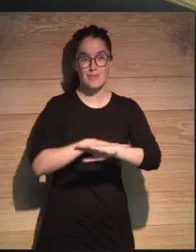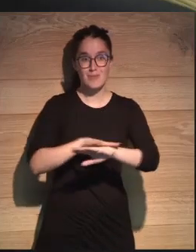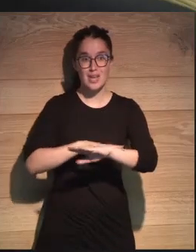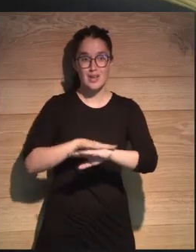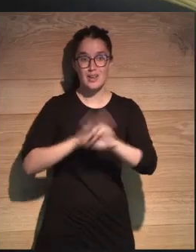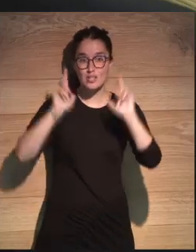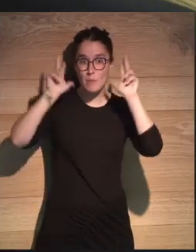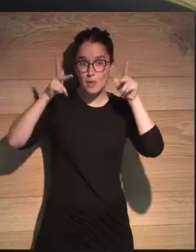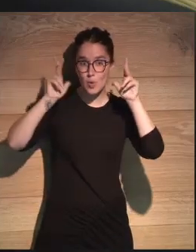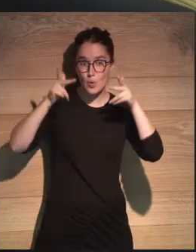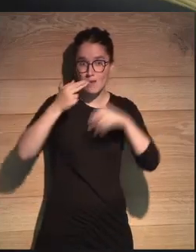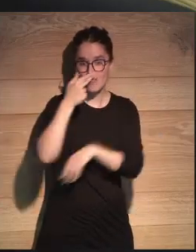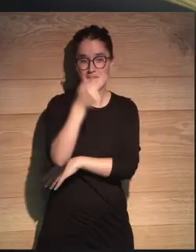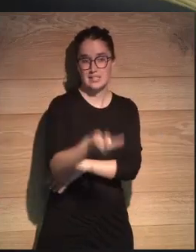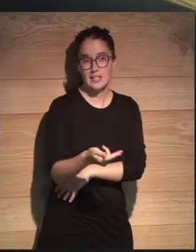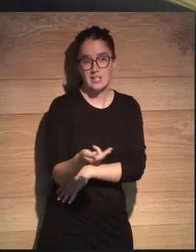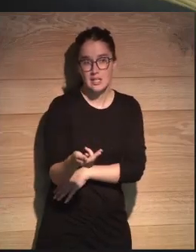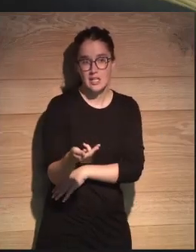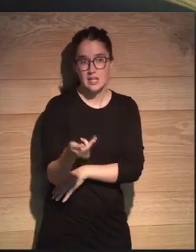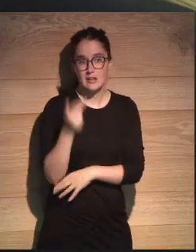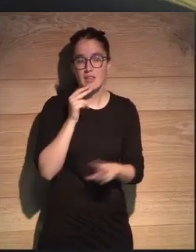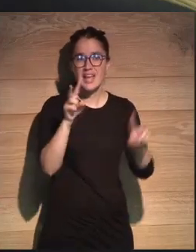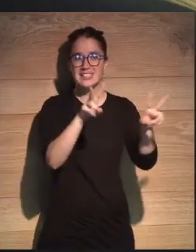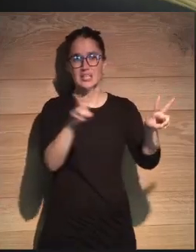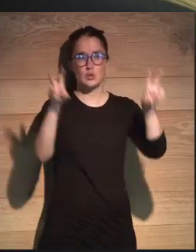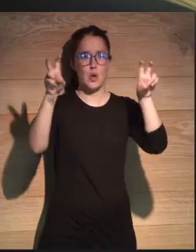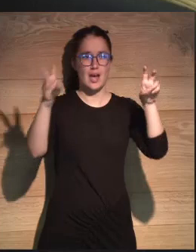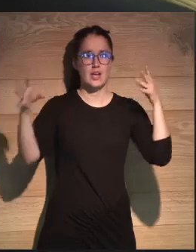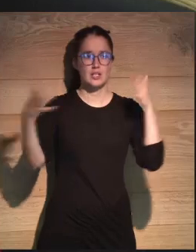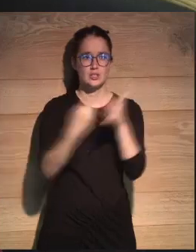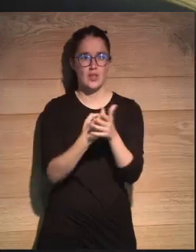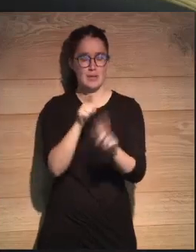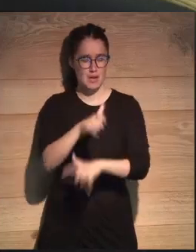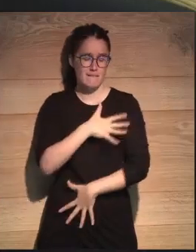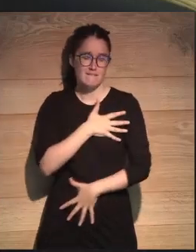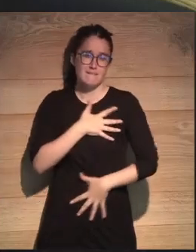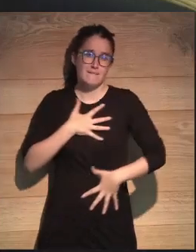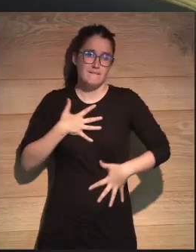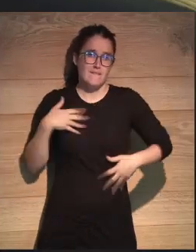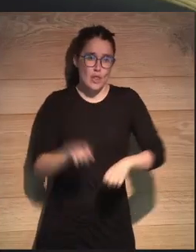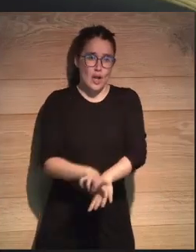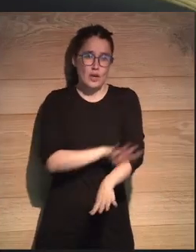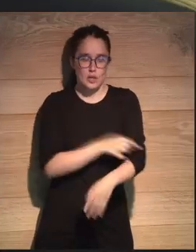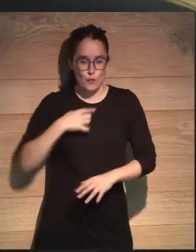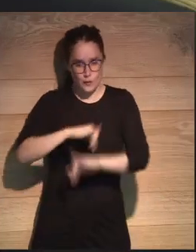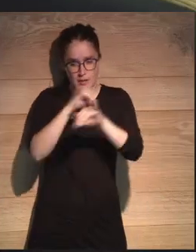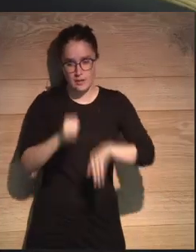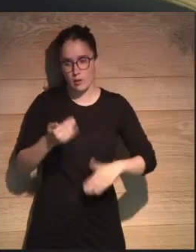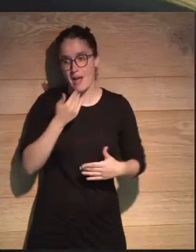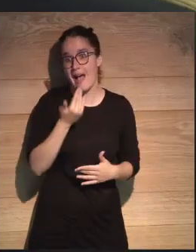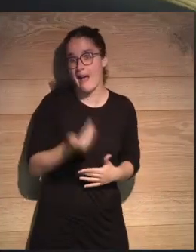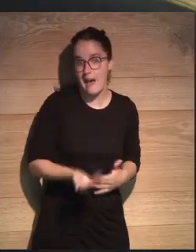ministro, de visita, y bueno, fue titular y todo el mundo emocionadísimo. Yo feliz, digo, por lo menos